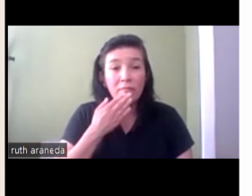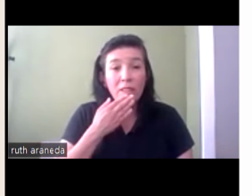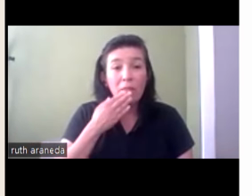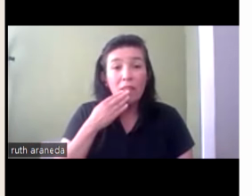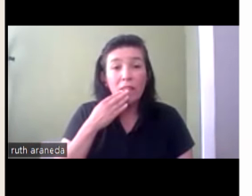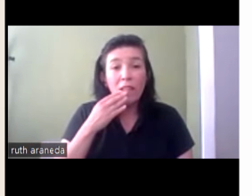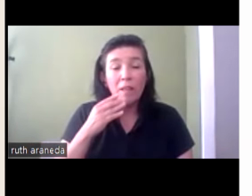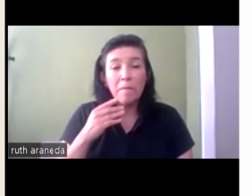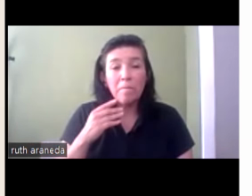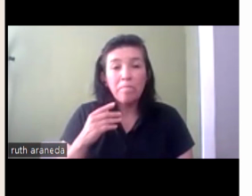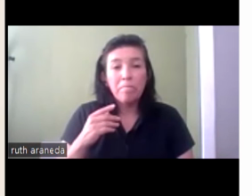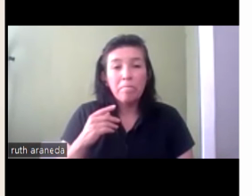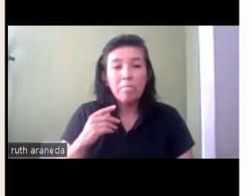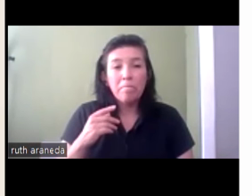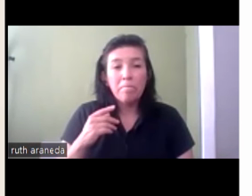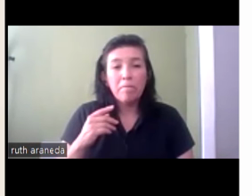autogenerativo